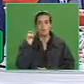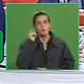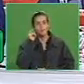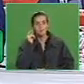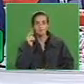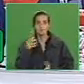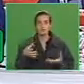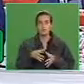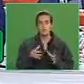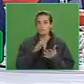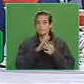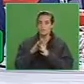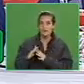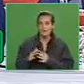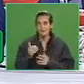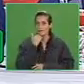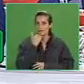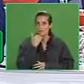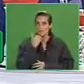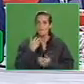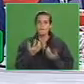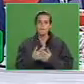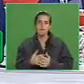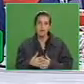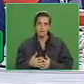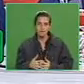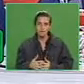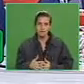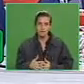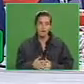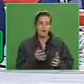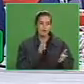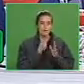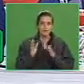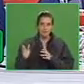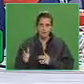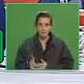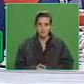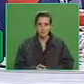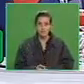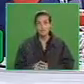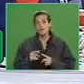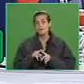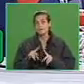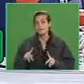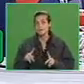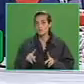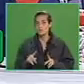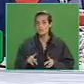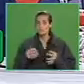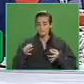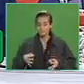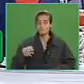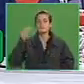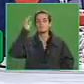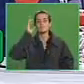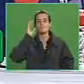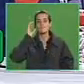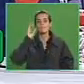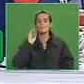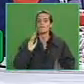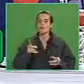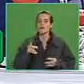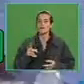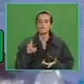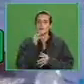colectivo, una comunidad, una fábrica organizada, pero bien consciente, bueno, ese no